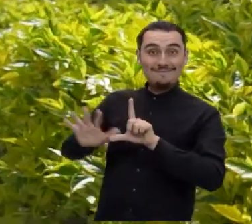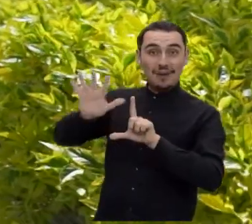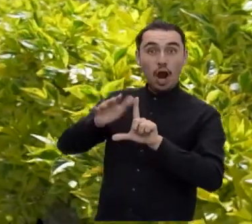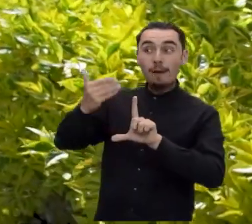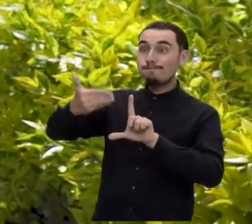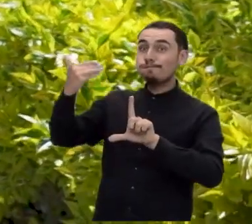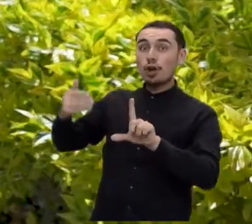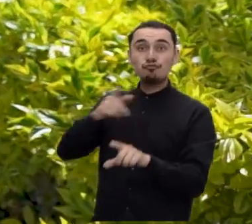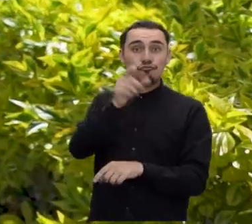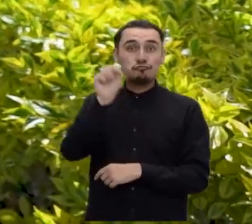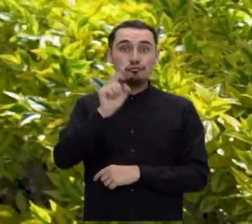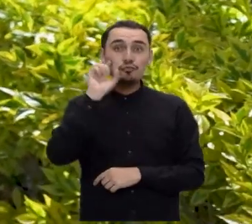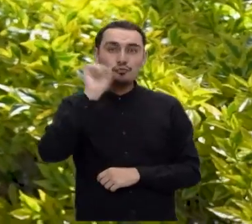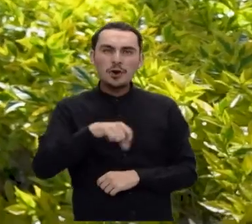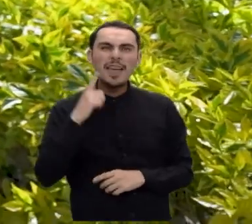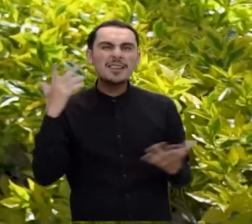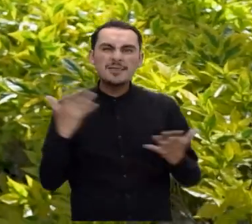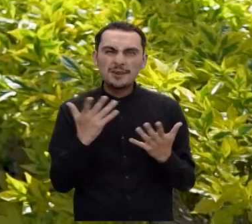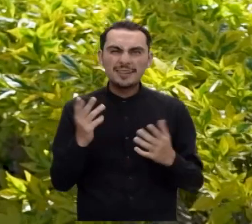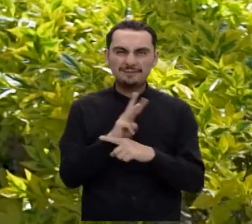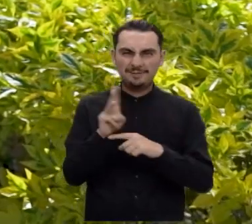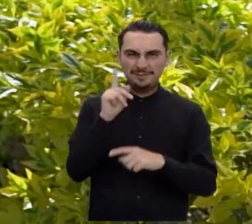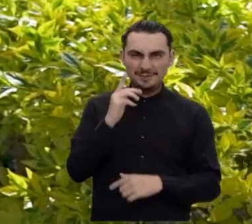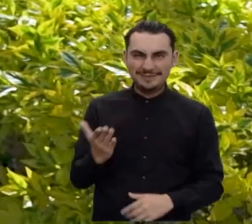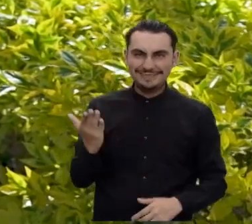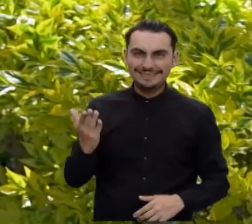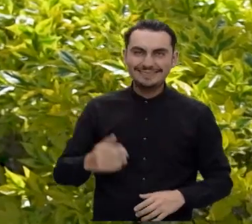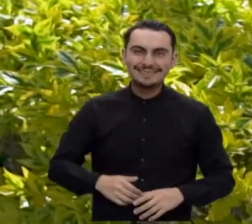nuestros capítulos ustedes los pueden encontrar en nuestra página web